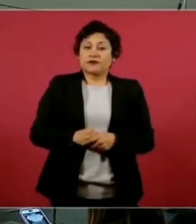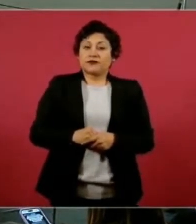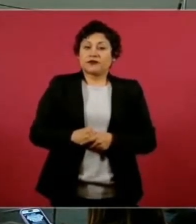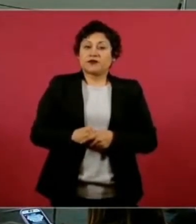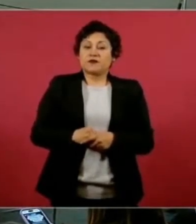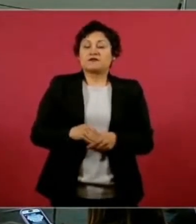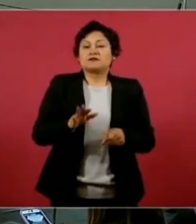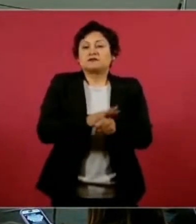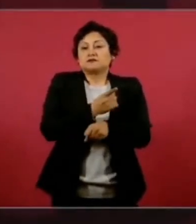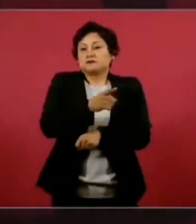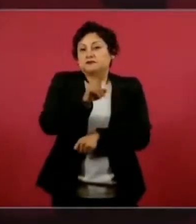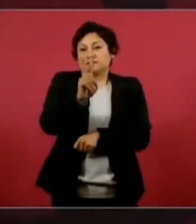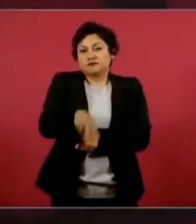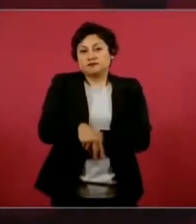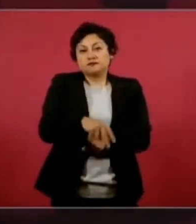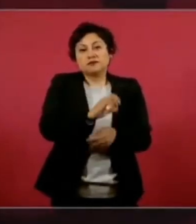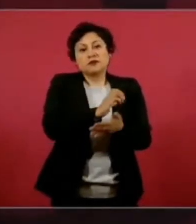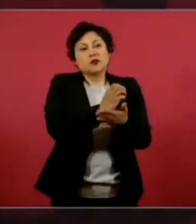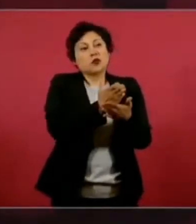pleito